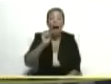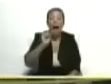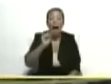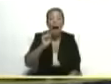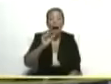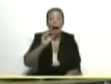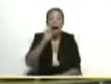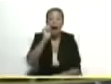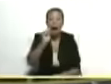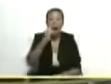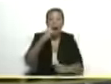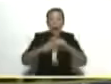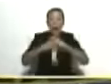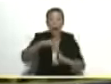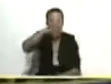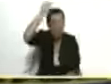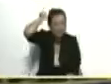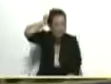vio?